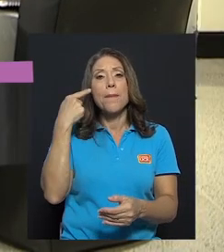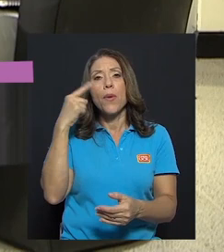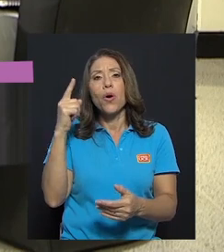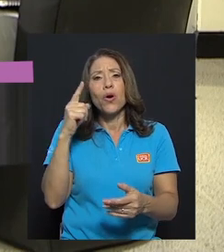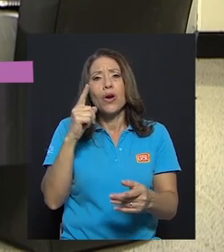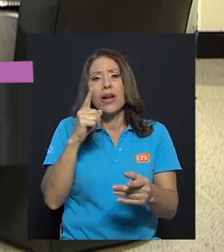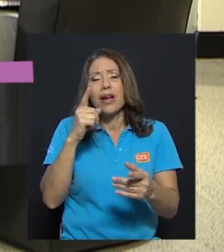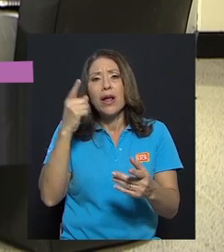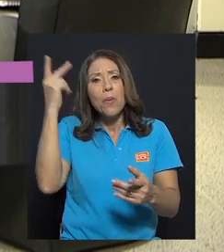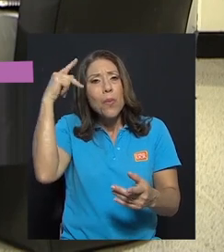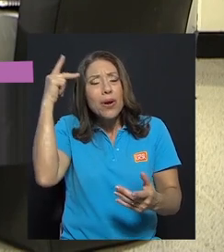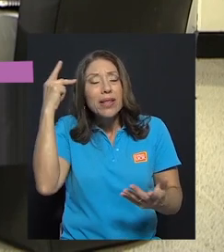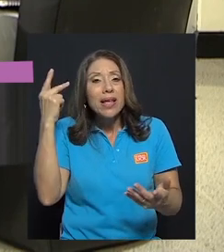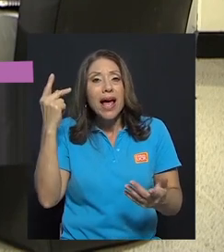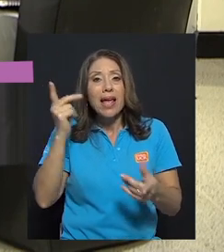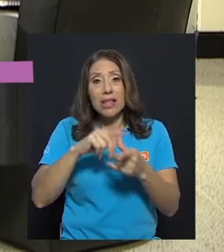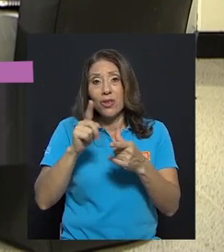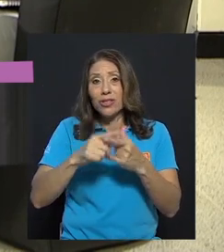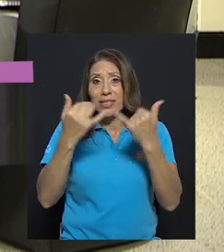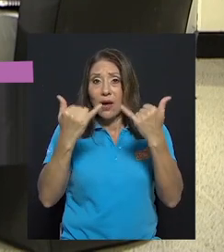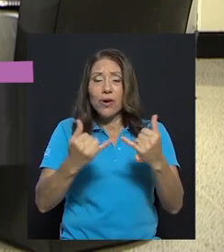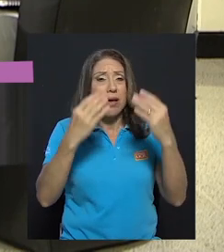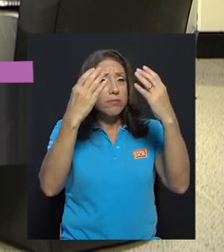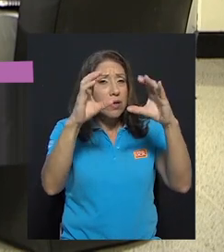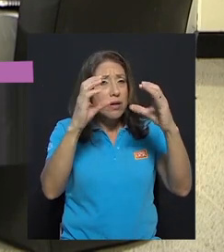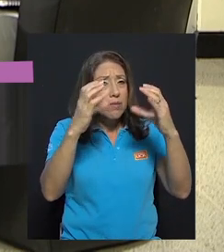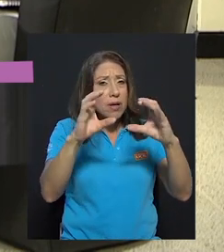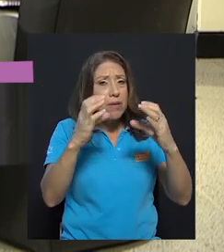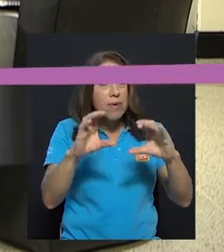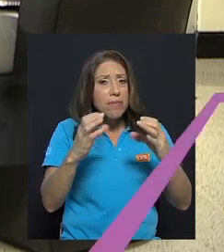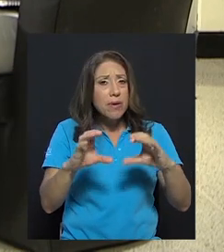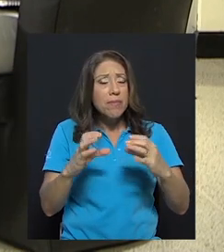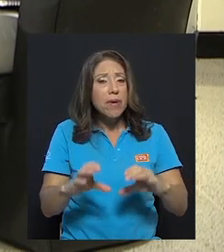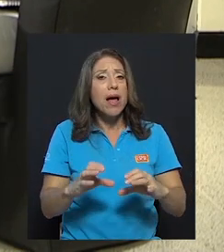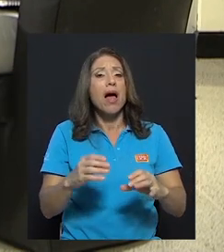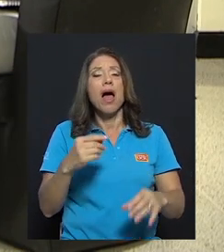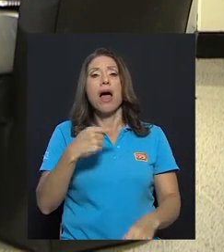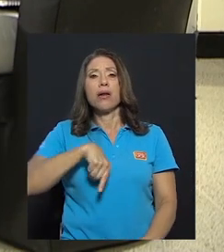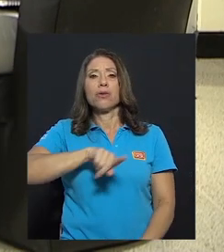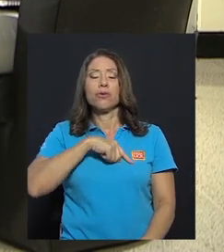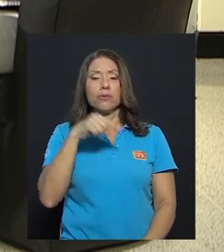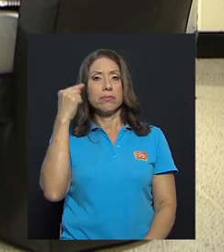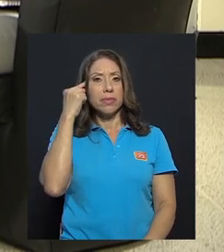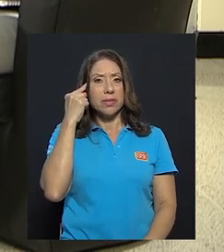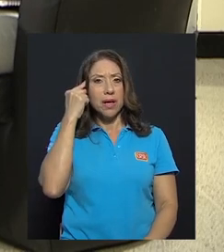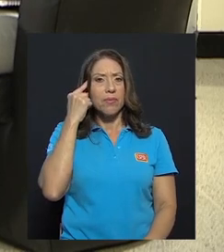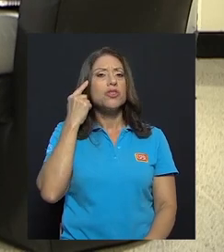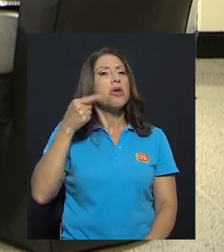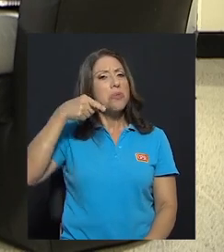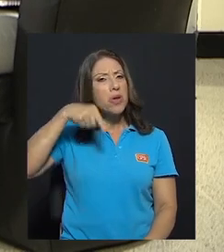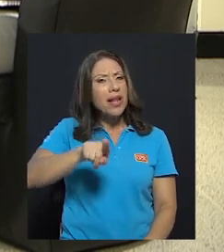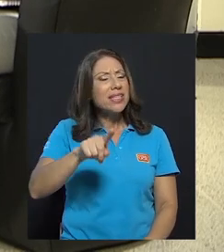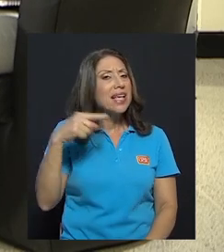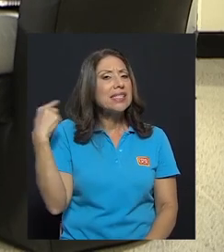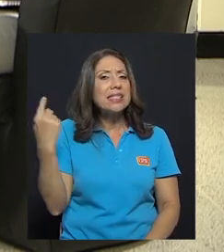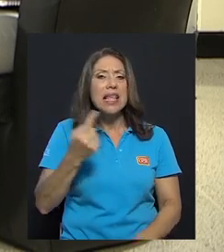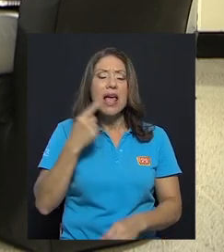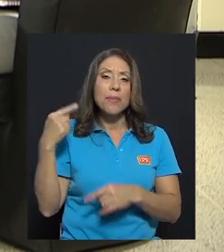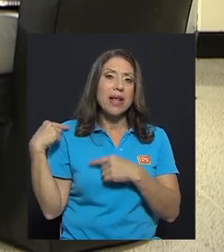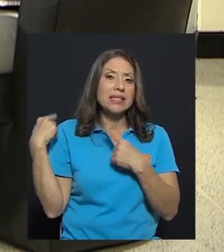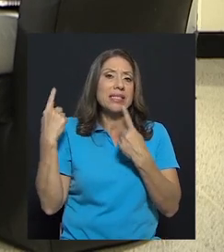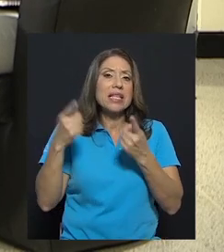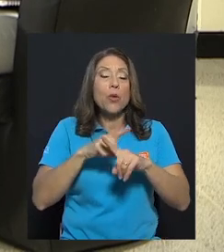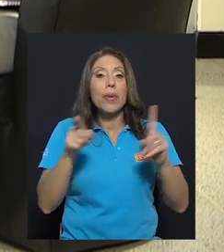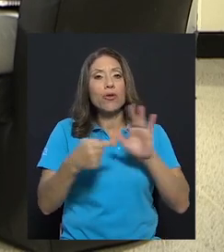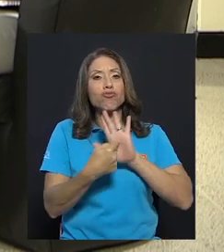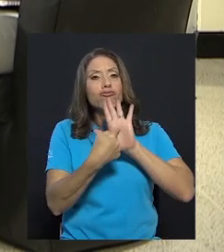política. Entonces, todo eso, esas clasificaciones, lo que nos han hecho a nosotros es pensar de que la violencia siempre ha existido, pero sí se